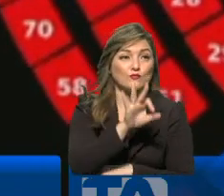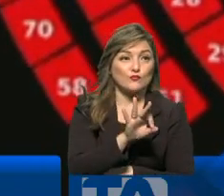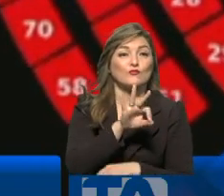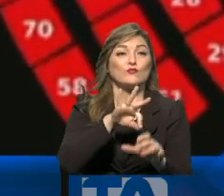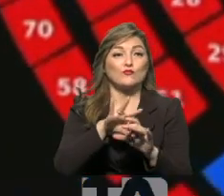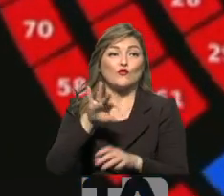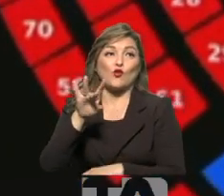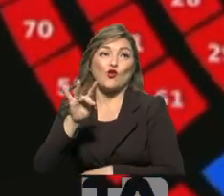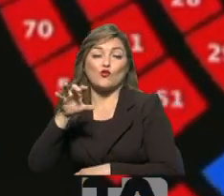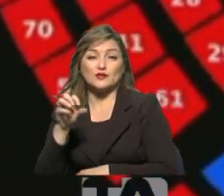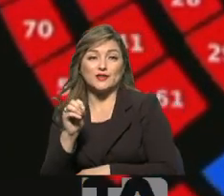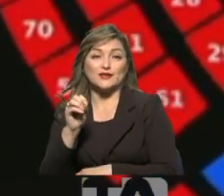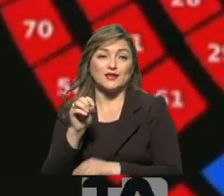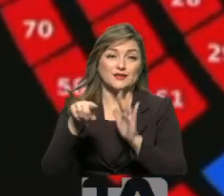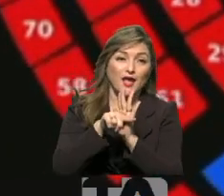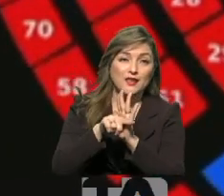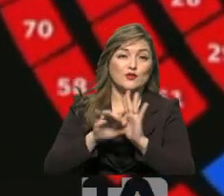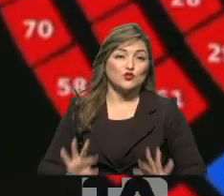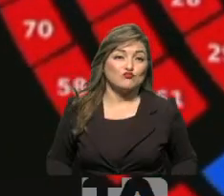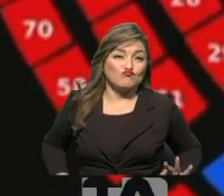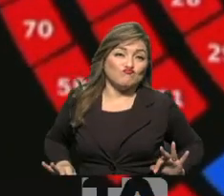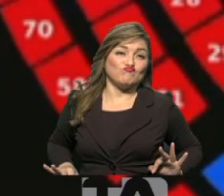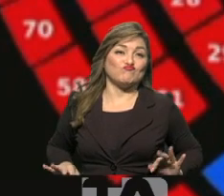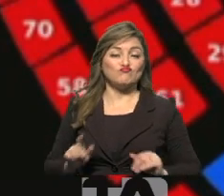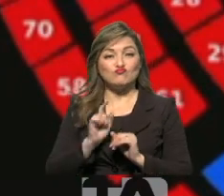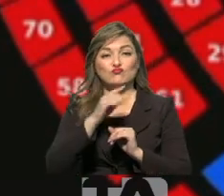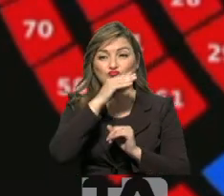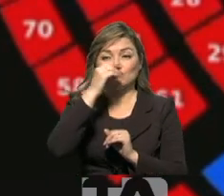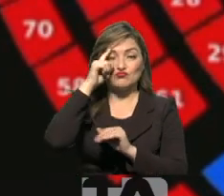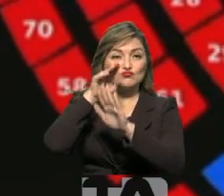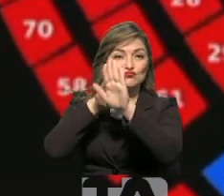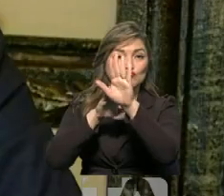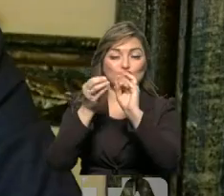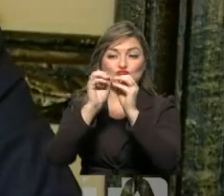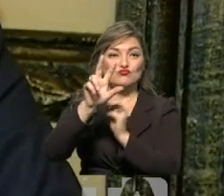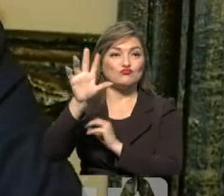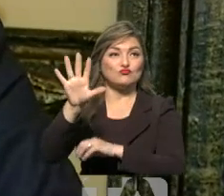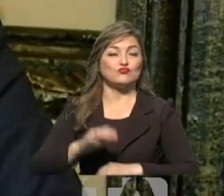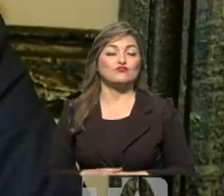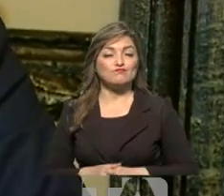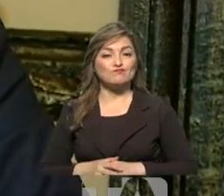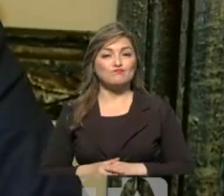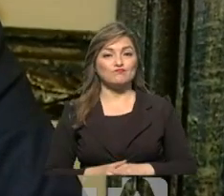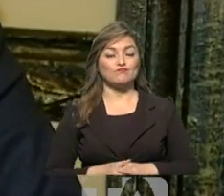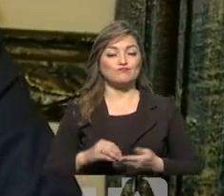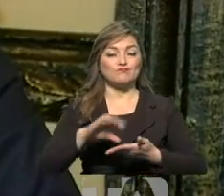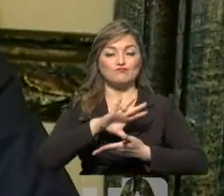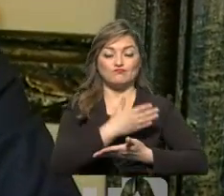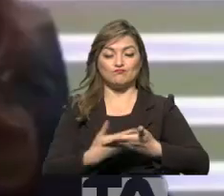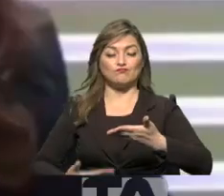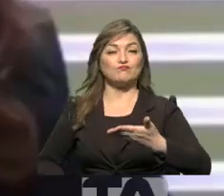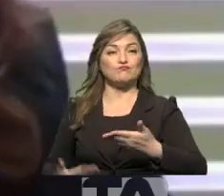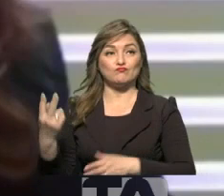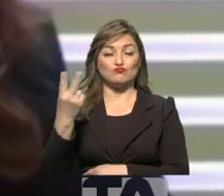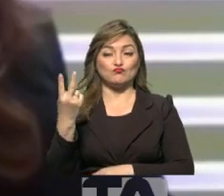entre negativos y abstenciones de los correístas y morenistas. En este artículo, el presidente de la Asamblea, César Litardo, y